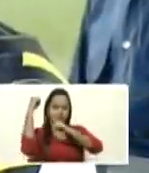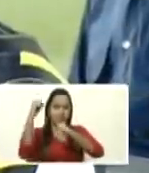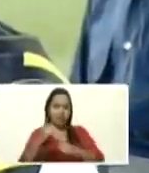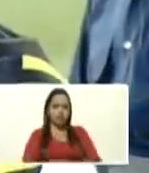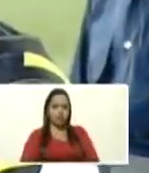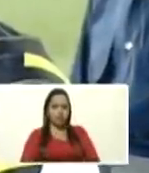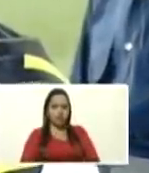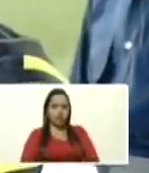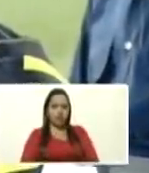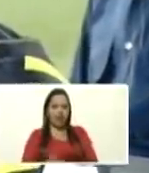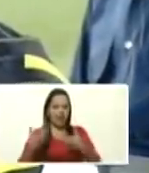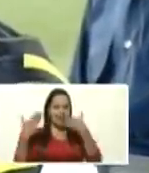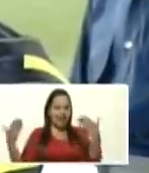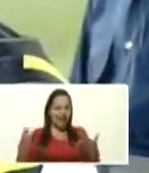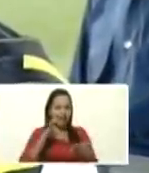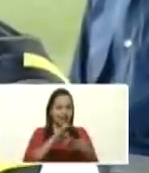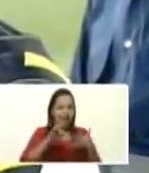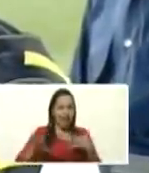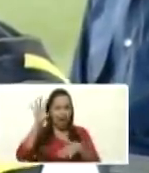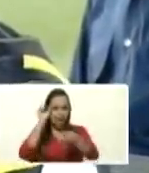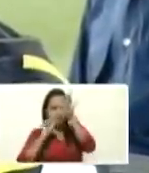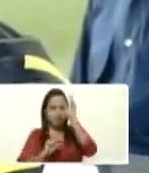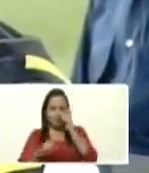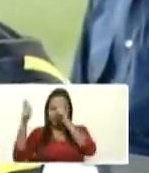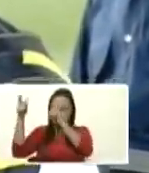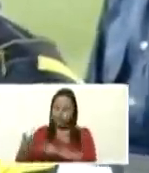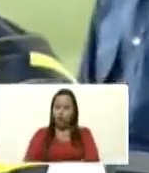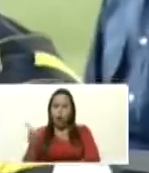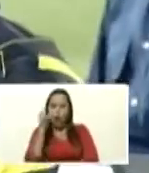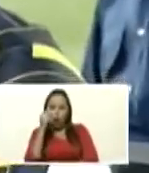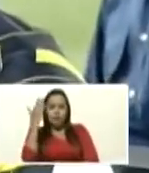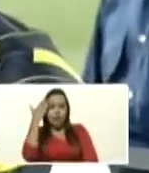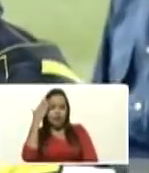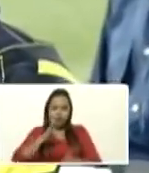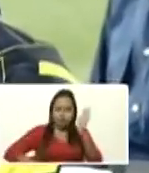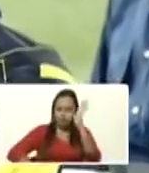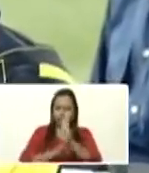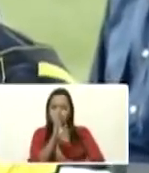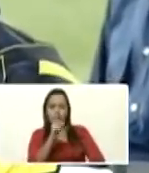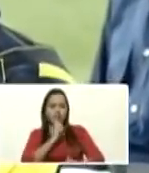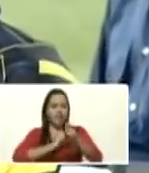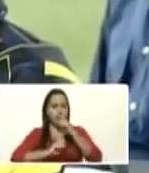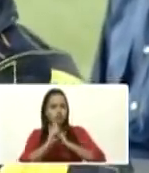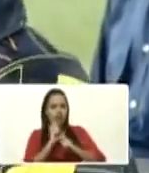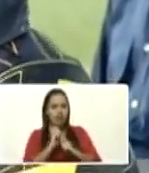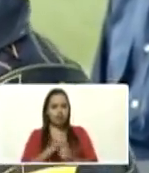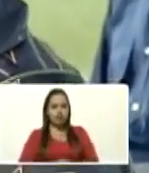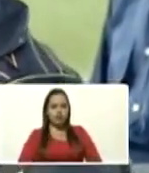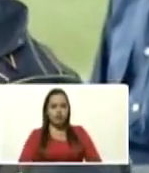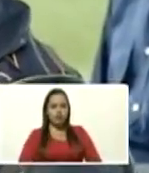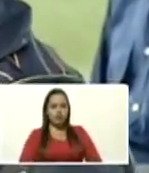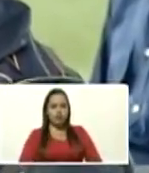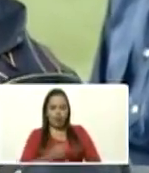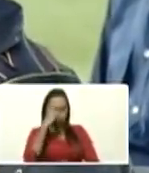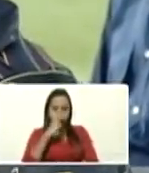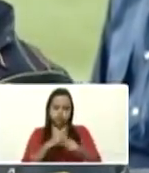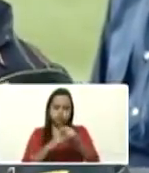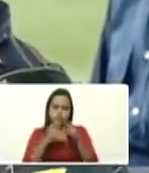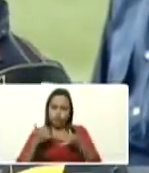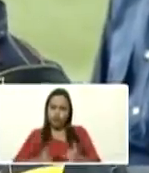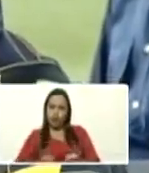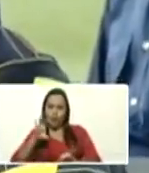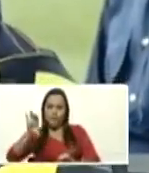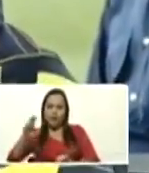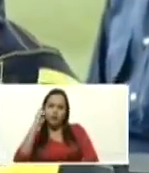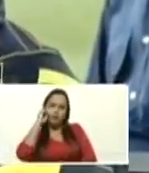gran estratega, a este gran hombre que ha sabido crecerse en las dificultades, digno hijo del padre de la patria,